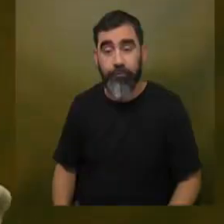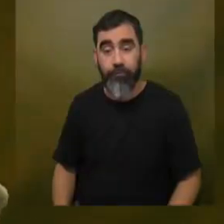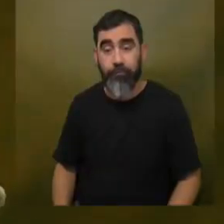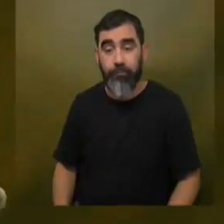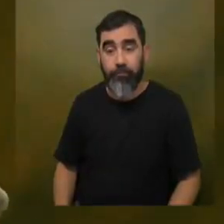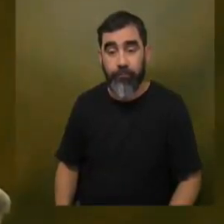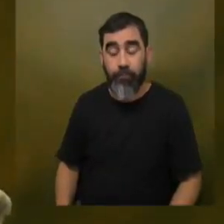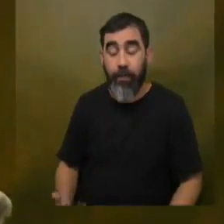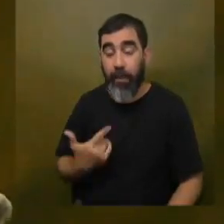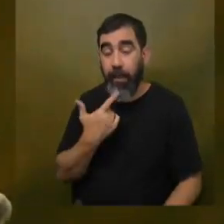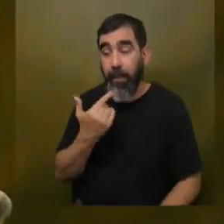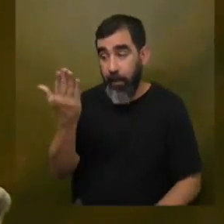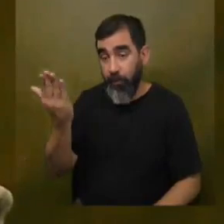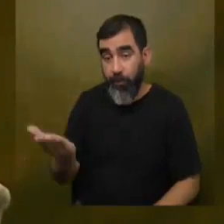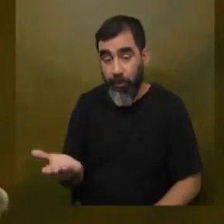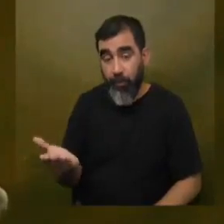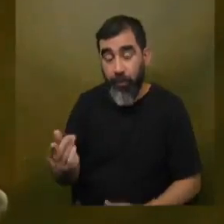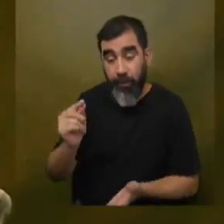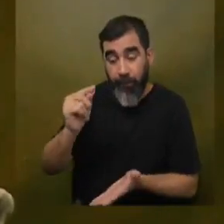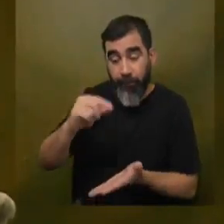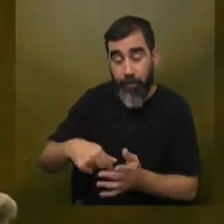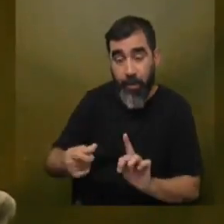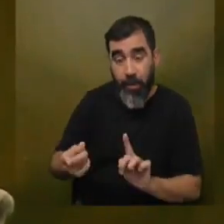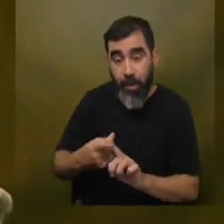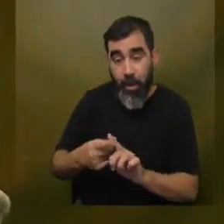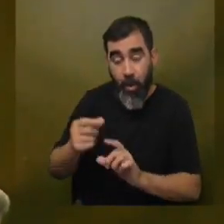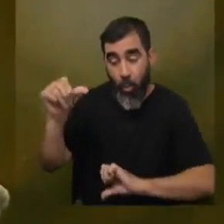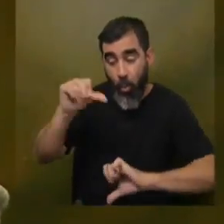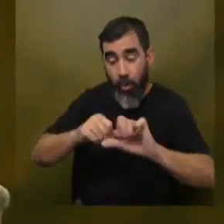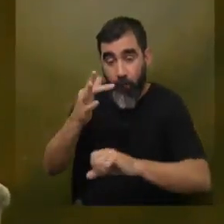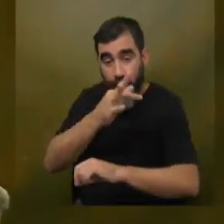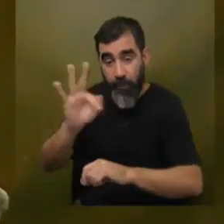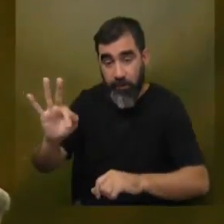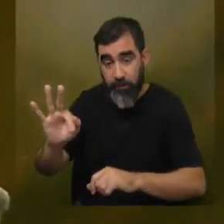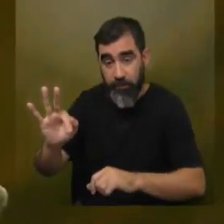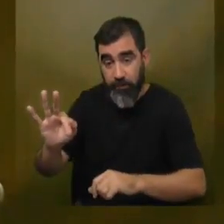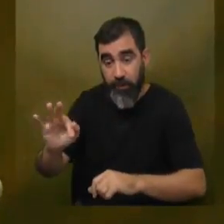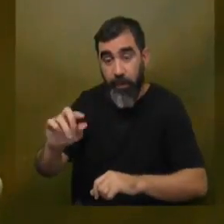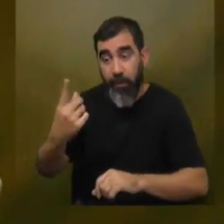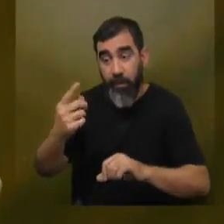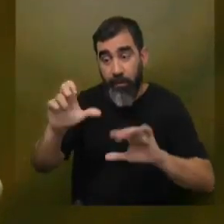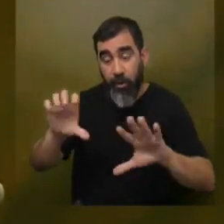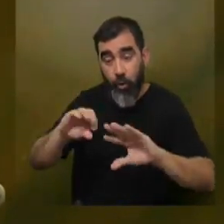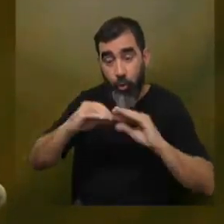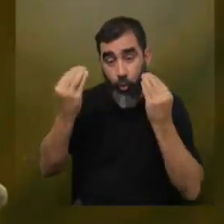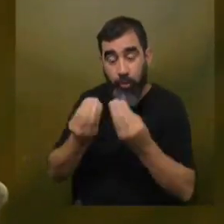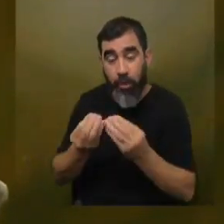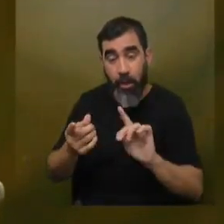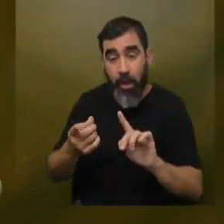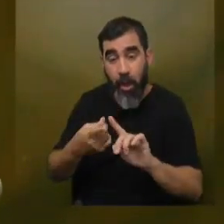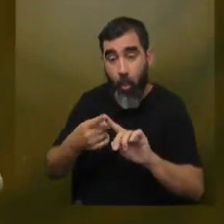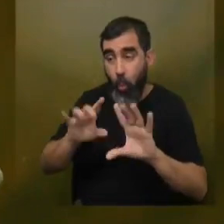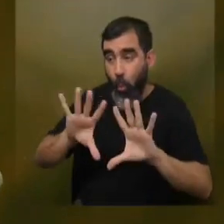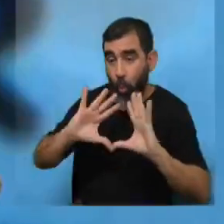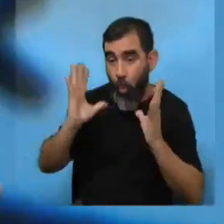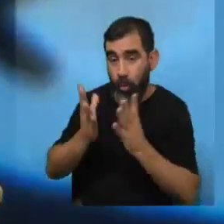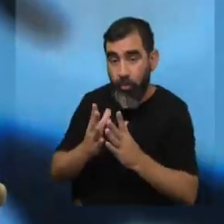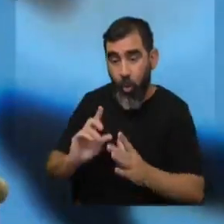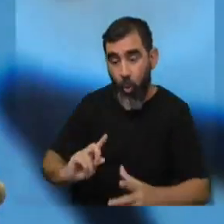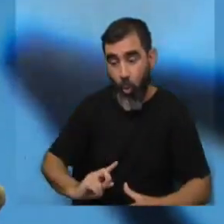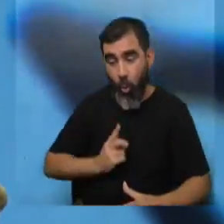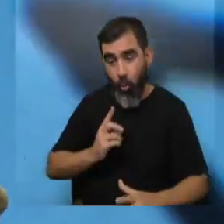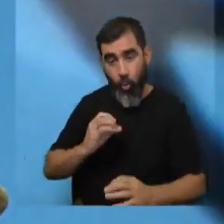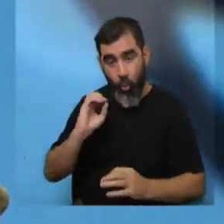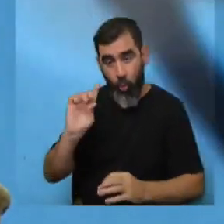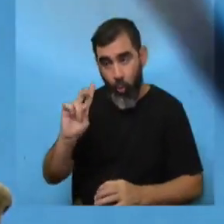El ejemplo de haber firmado ese laboratorio con Francia es uno de los 16 que existen en el mundo. Es un prestigio